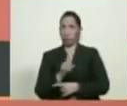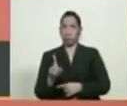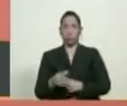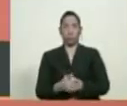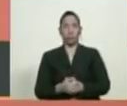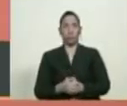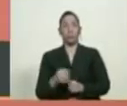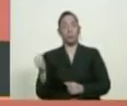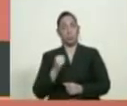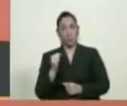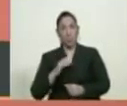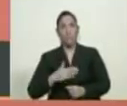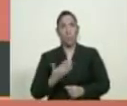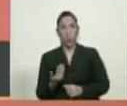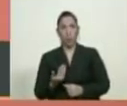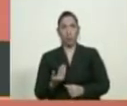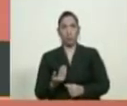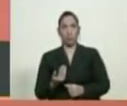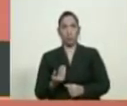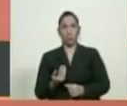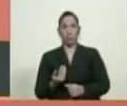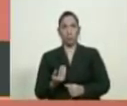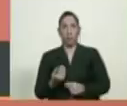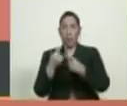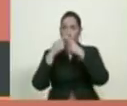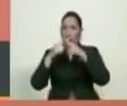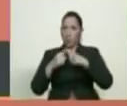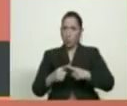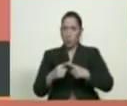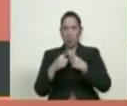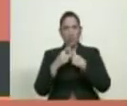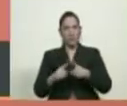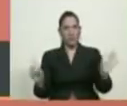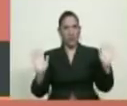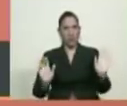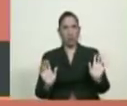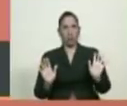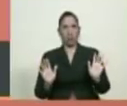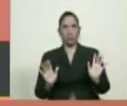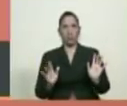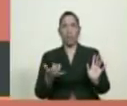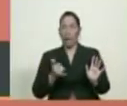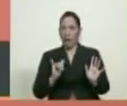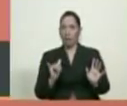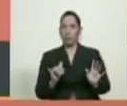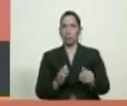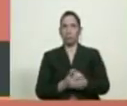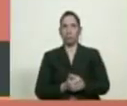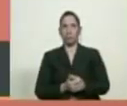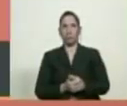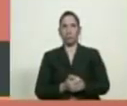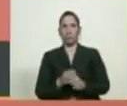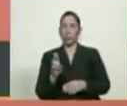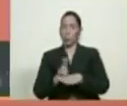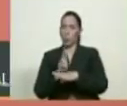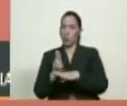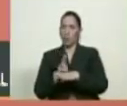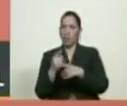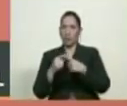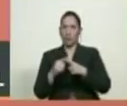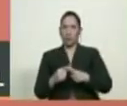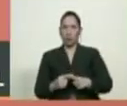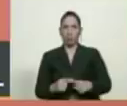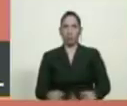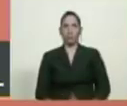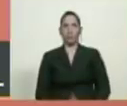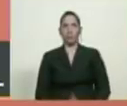puede establecerse es un mecanismo de cálculo diferente al que actualmente existe correspondiente a las unidades tributarias.